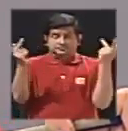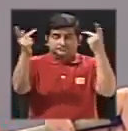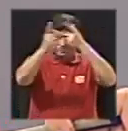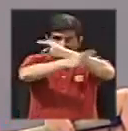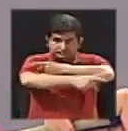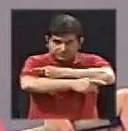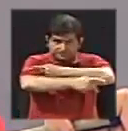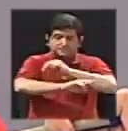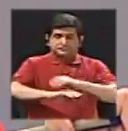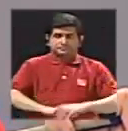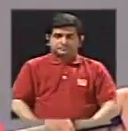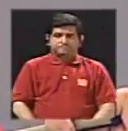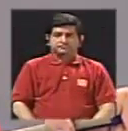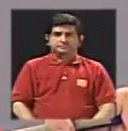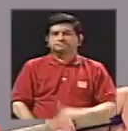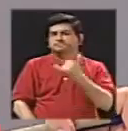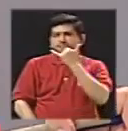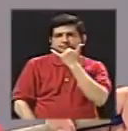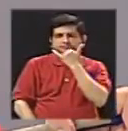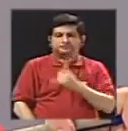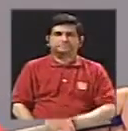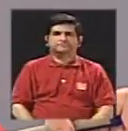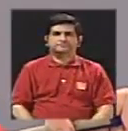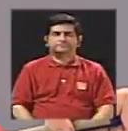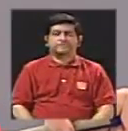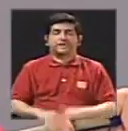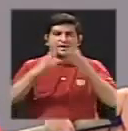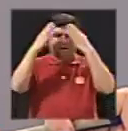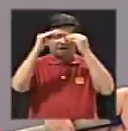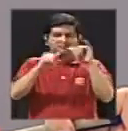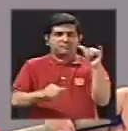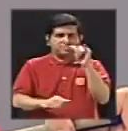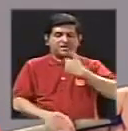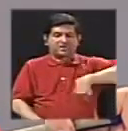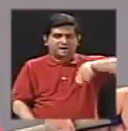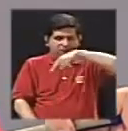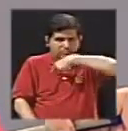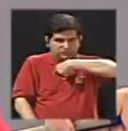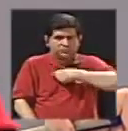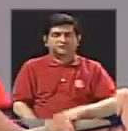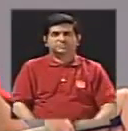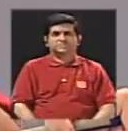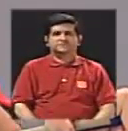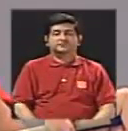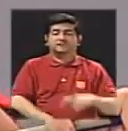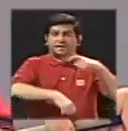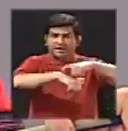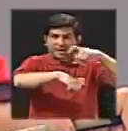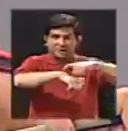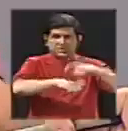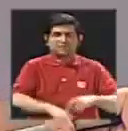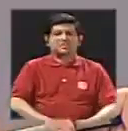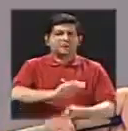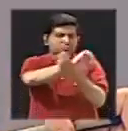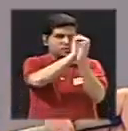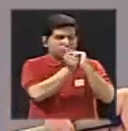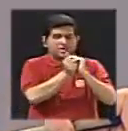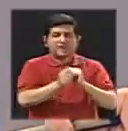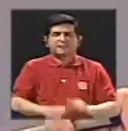más. Entonces resulta que nos informan también que a la hora de migrar los